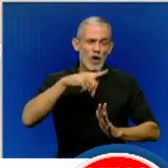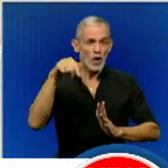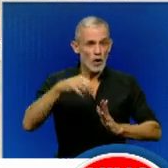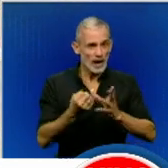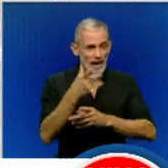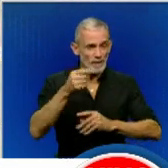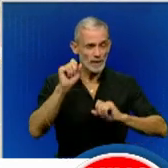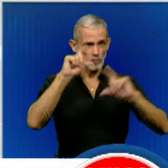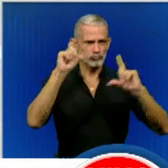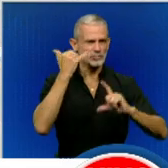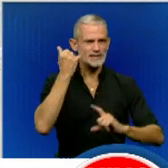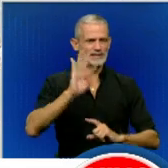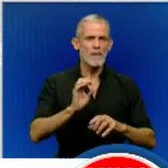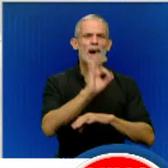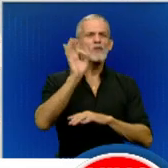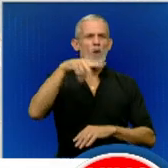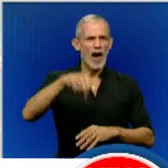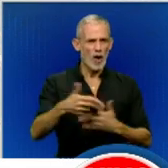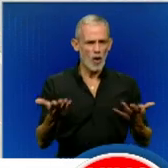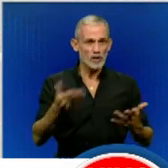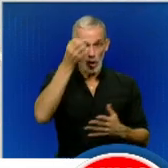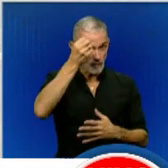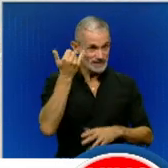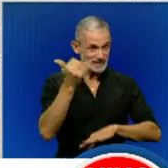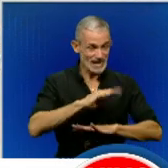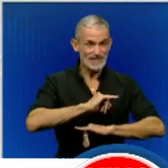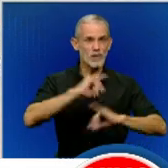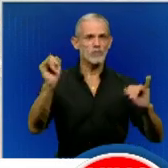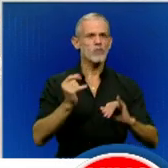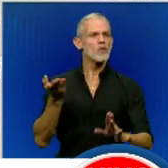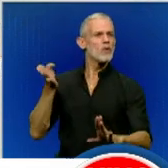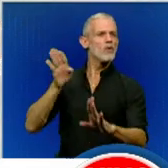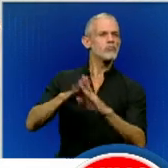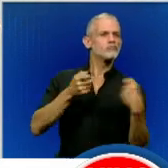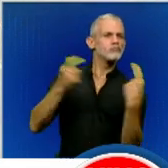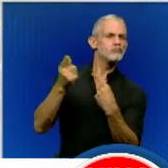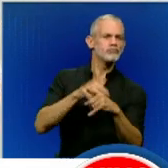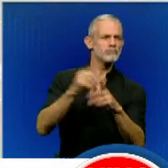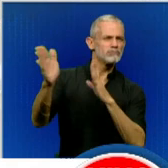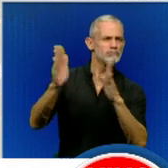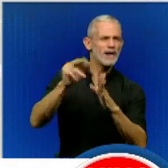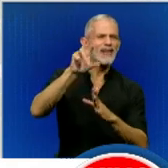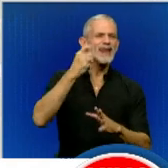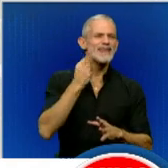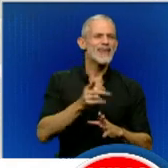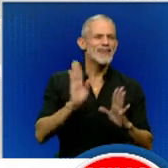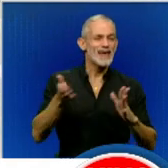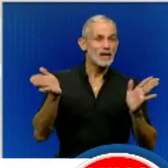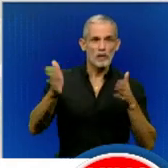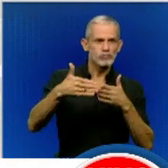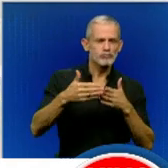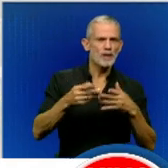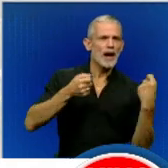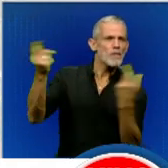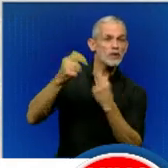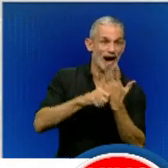marchado ya en la madrugada de hoy porque es oficial este cierre temporario en principio de las